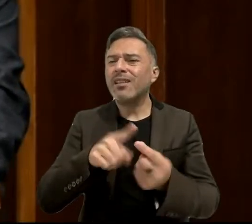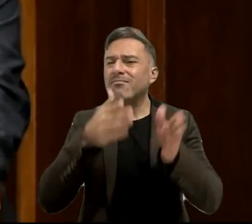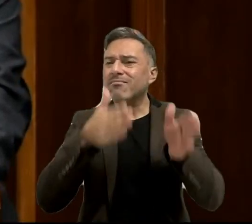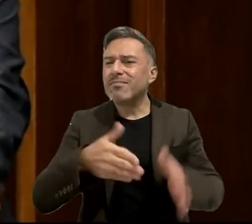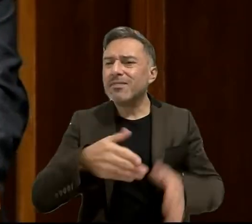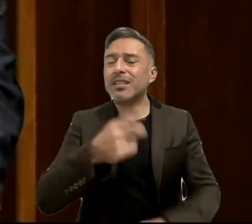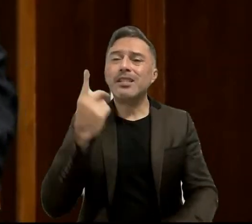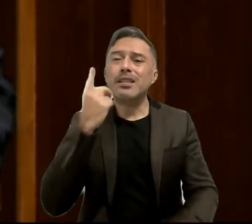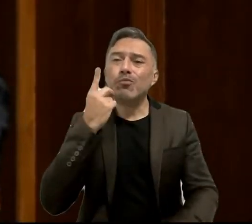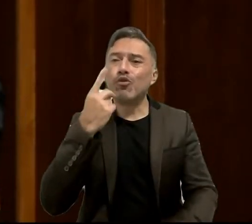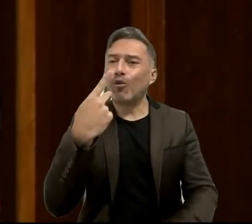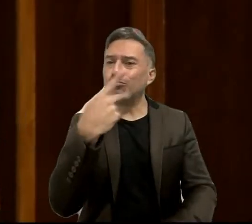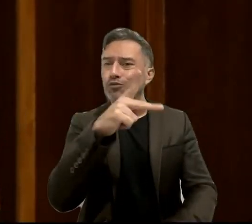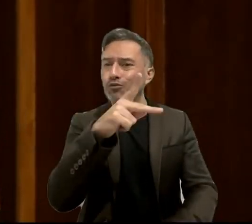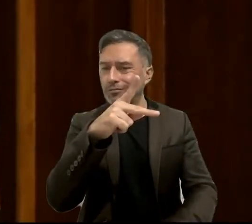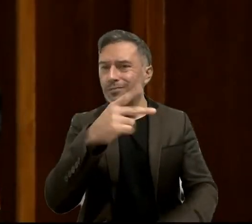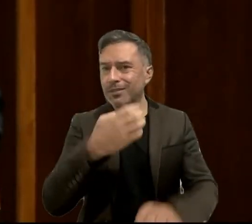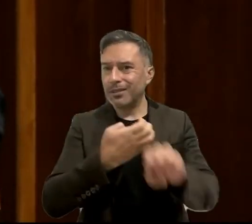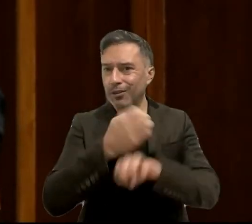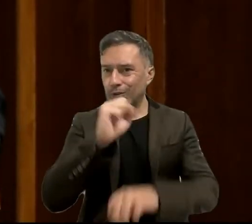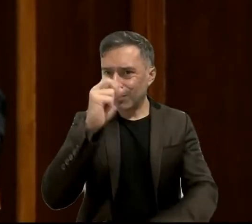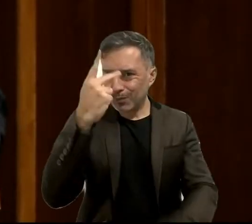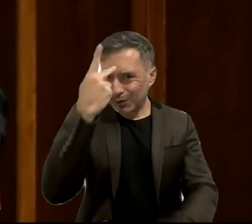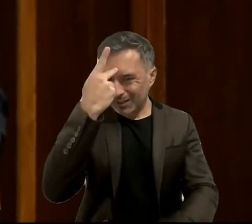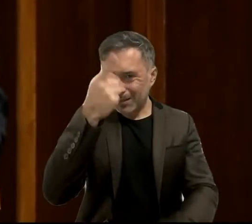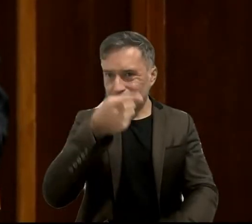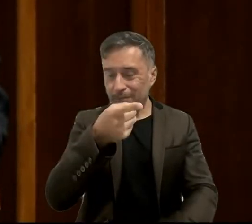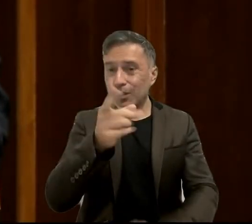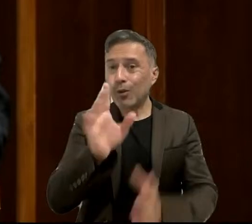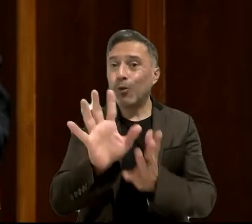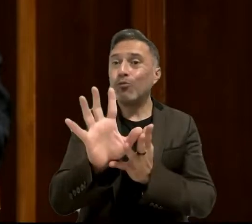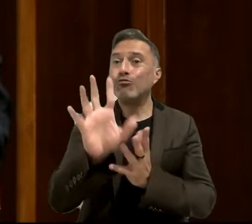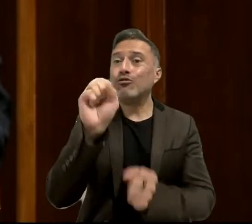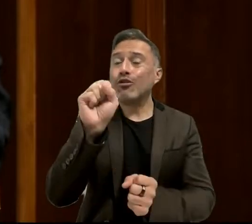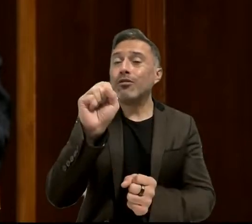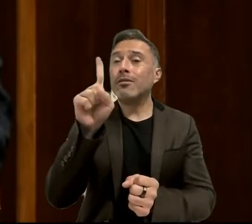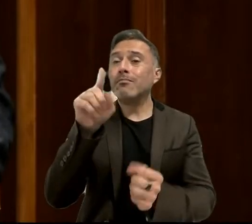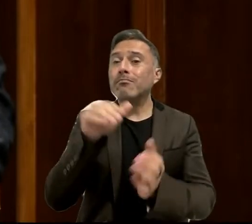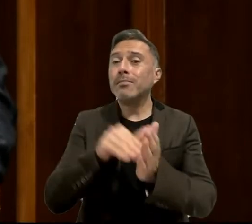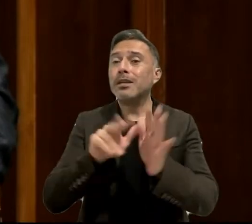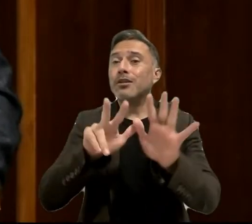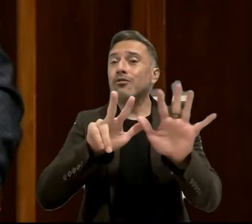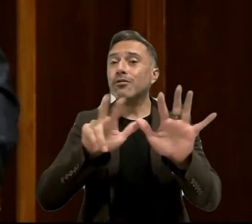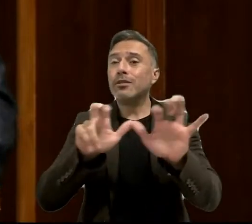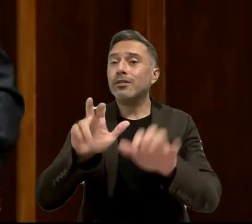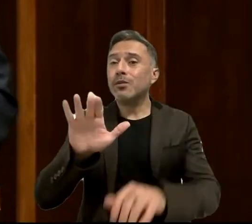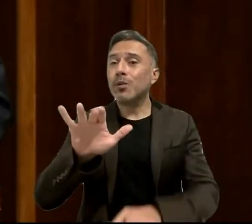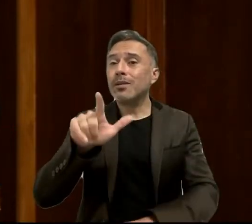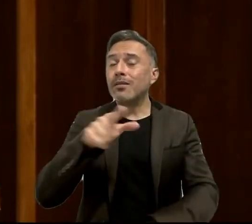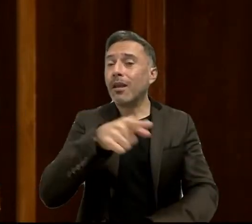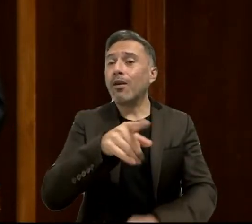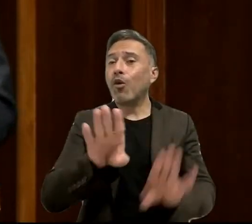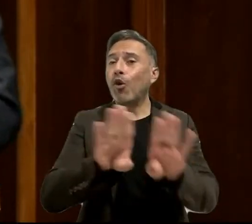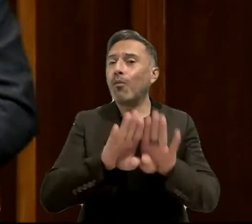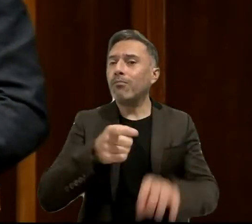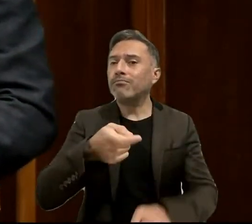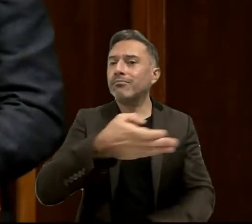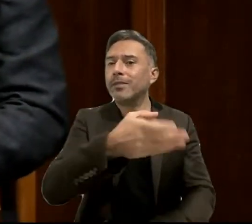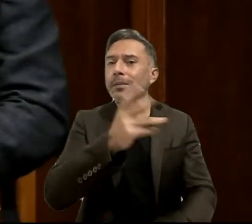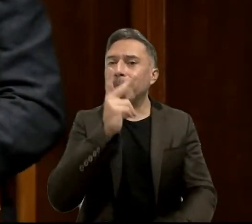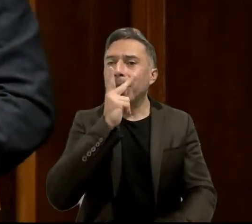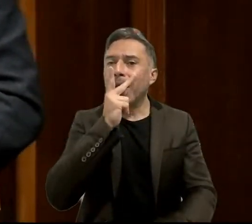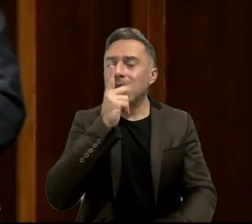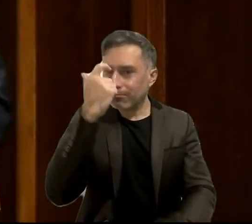padre de la Constitución de 1857, por cierto, y generador de una